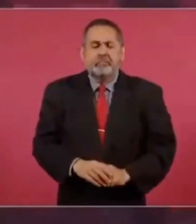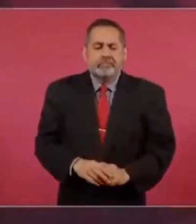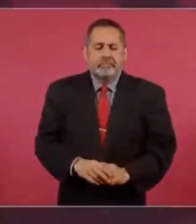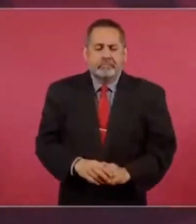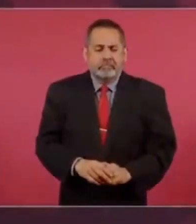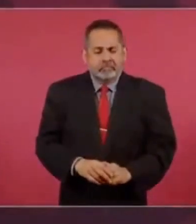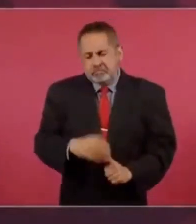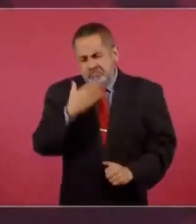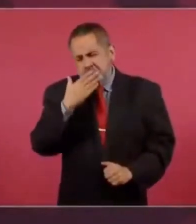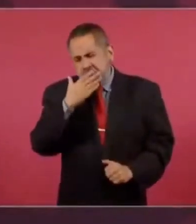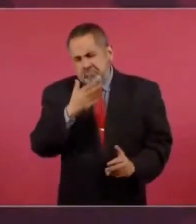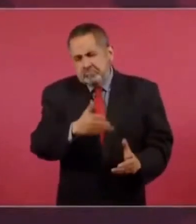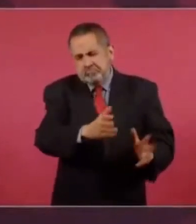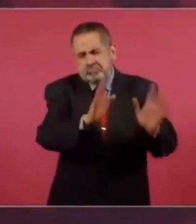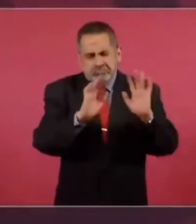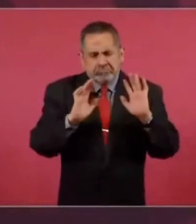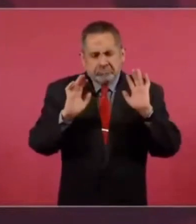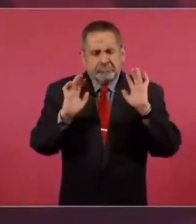Muy bien